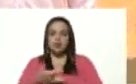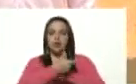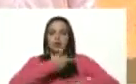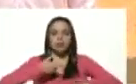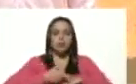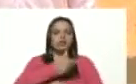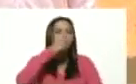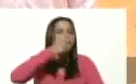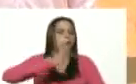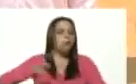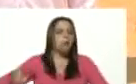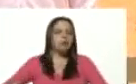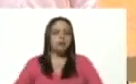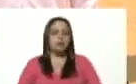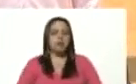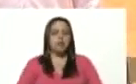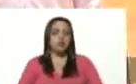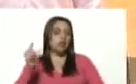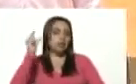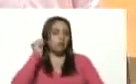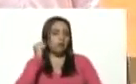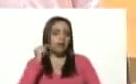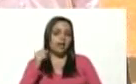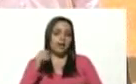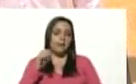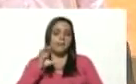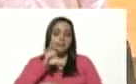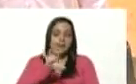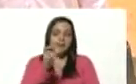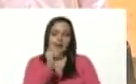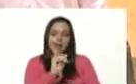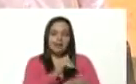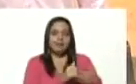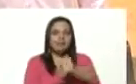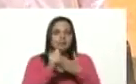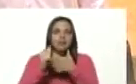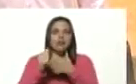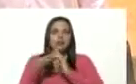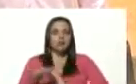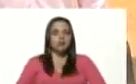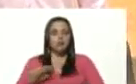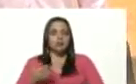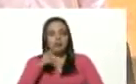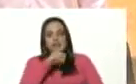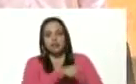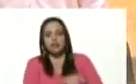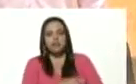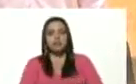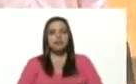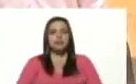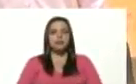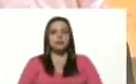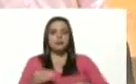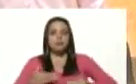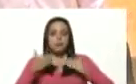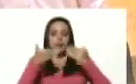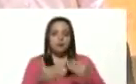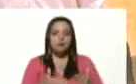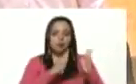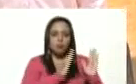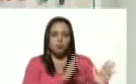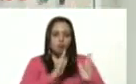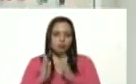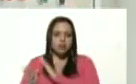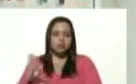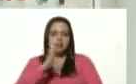tierra donde las mujeres patriotas son lideresas y parte fundamental de este avance organizativo